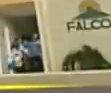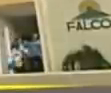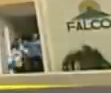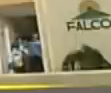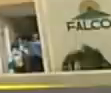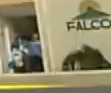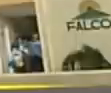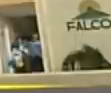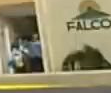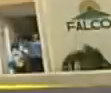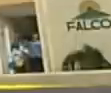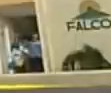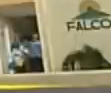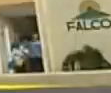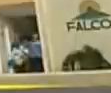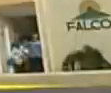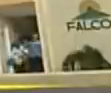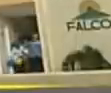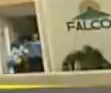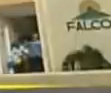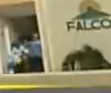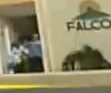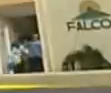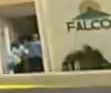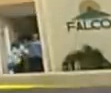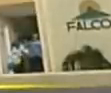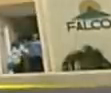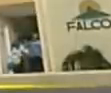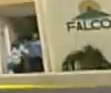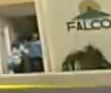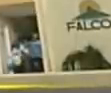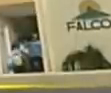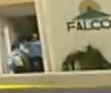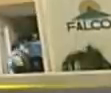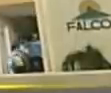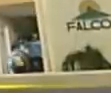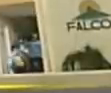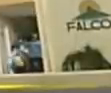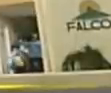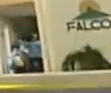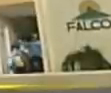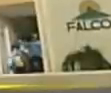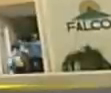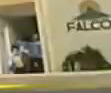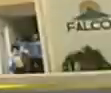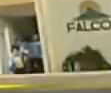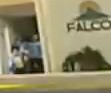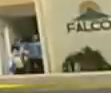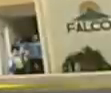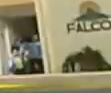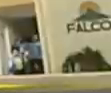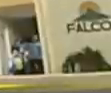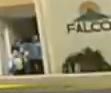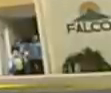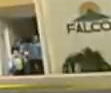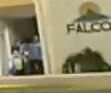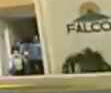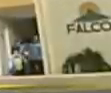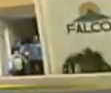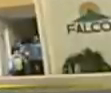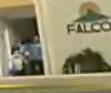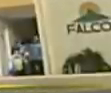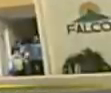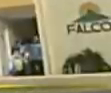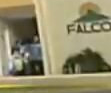Víctor Carrasquero, la familia Campos Carrasquero, su hijo Isaac, y el cual hoy nosotros, presidente, desde